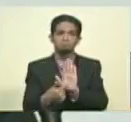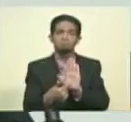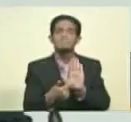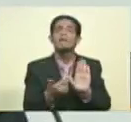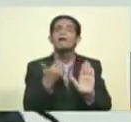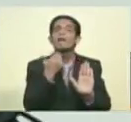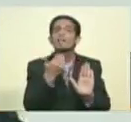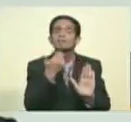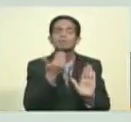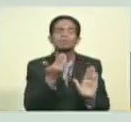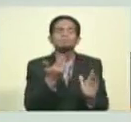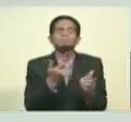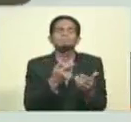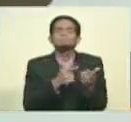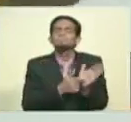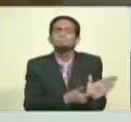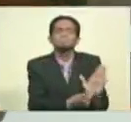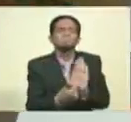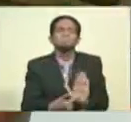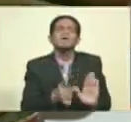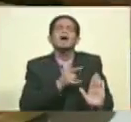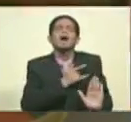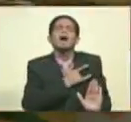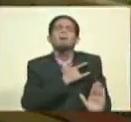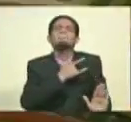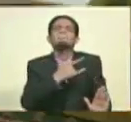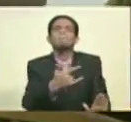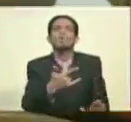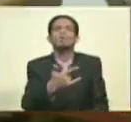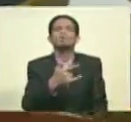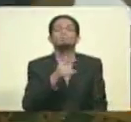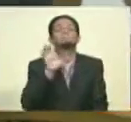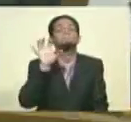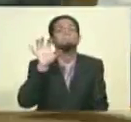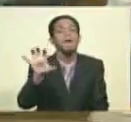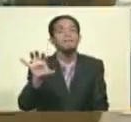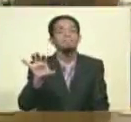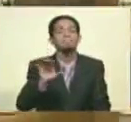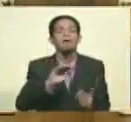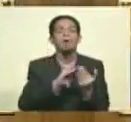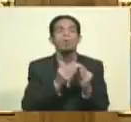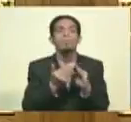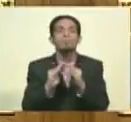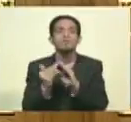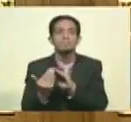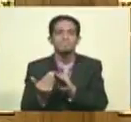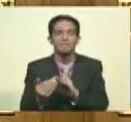una lección de amor, una lección de patria, de comunidad.